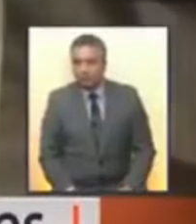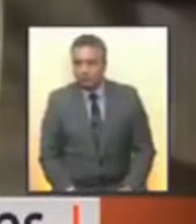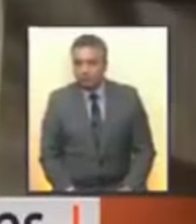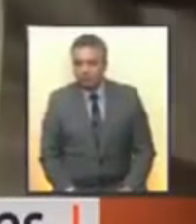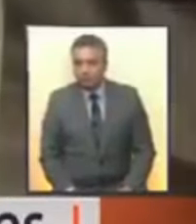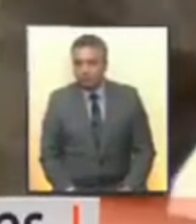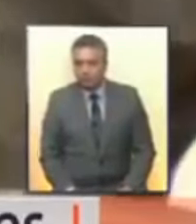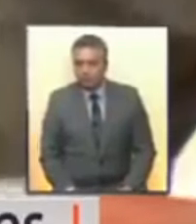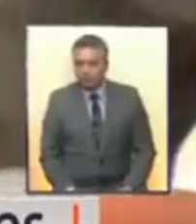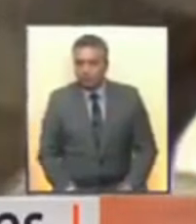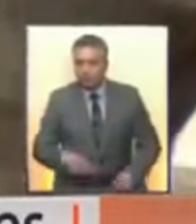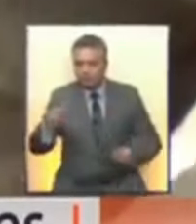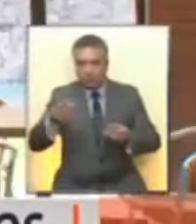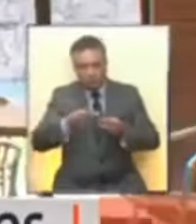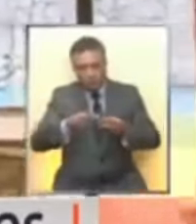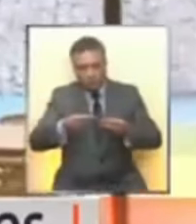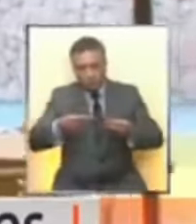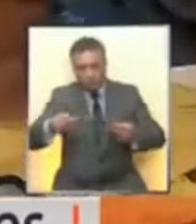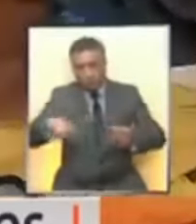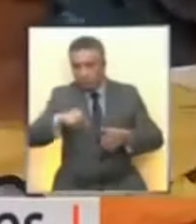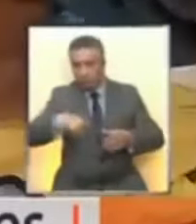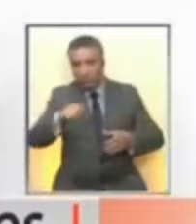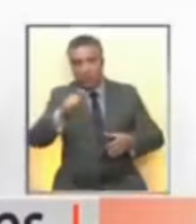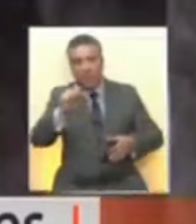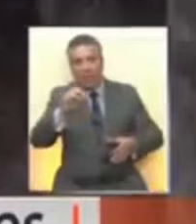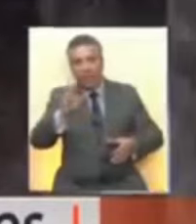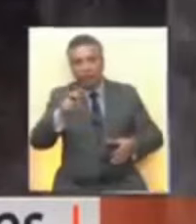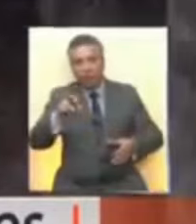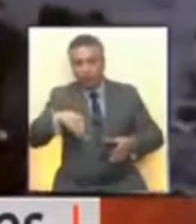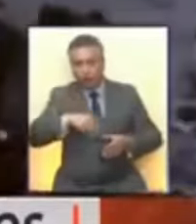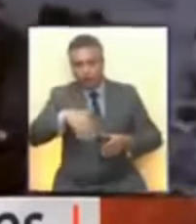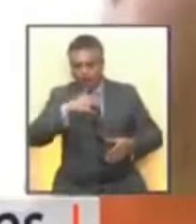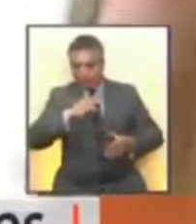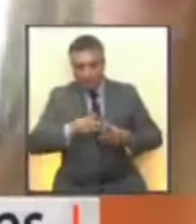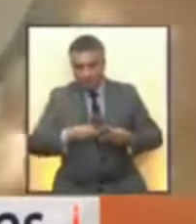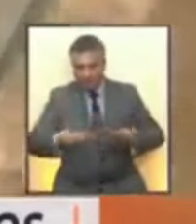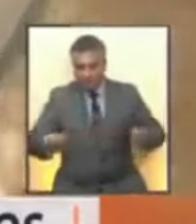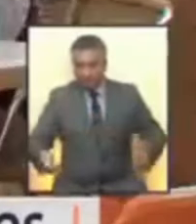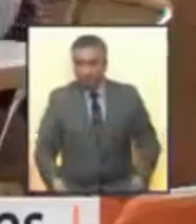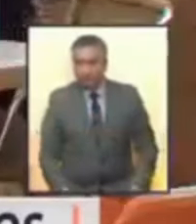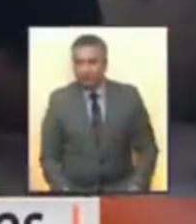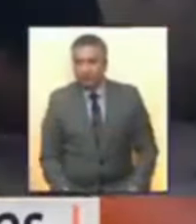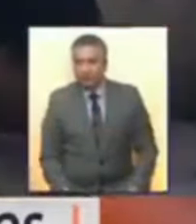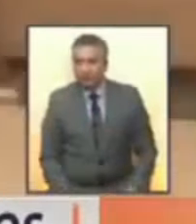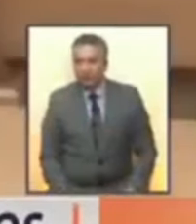Se disuelve, quedando solamente carbono en el agua, nada más. Ese lo conocía. Ese también.